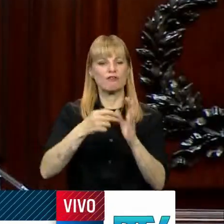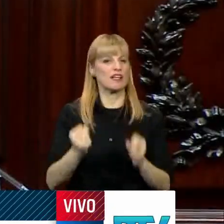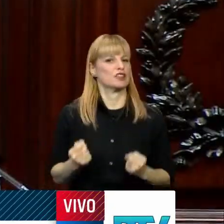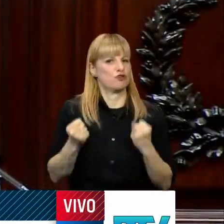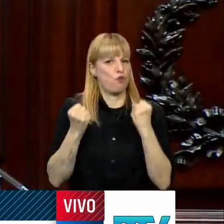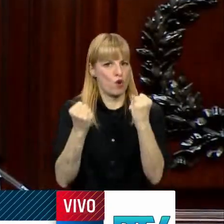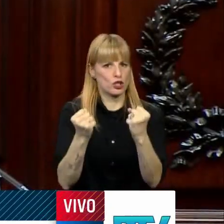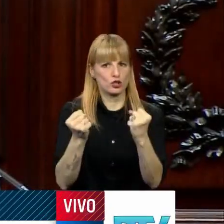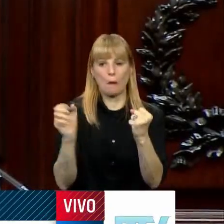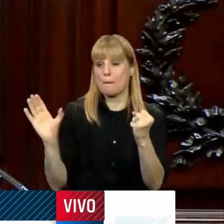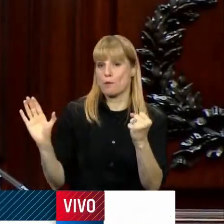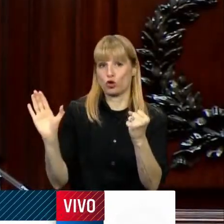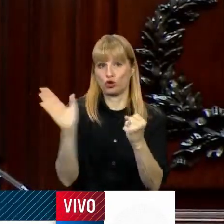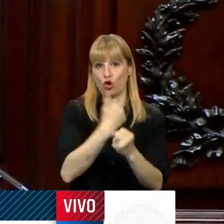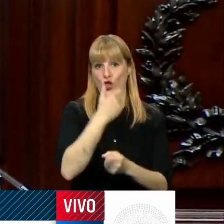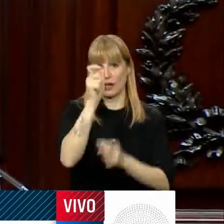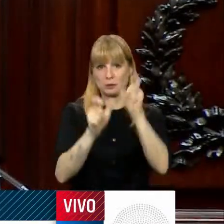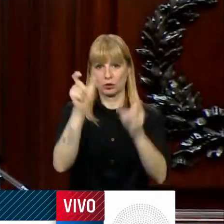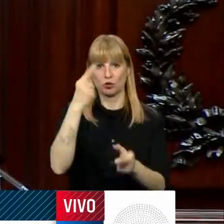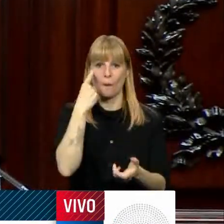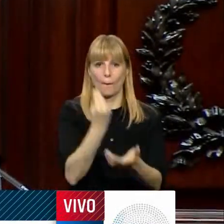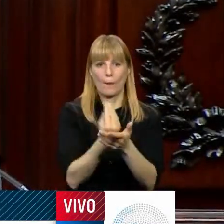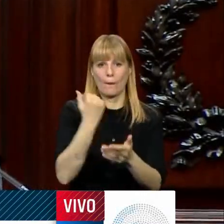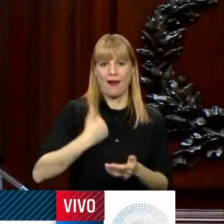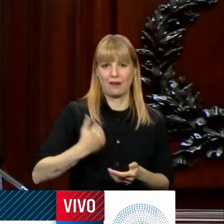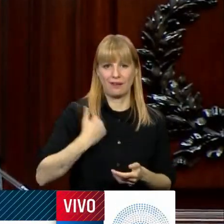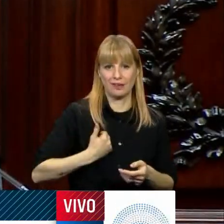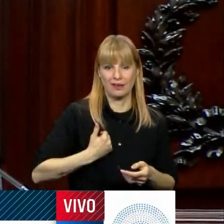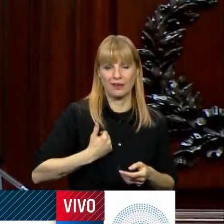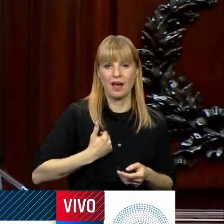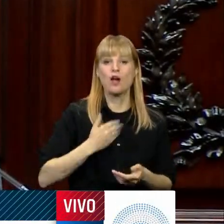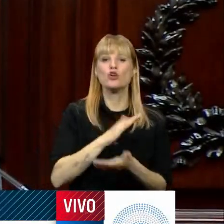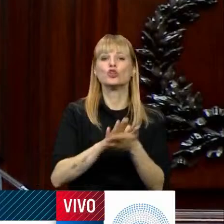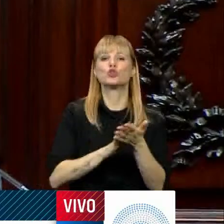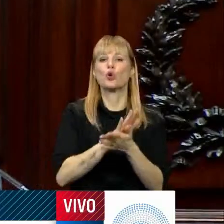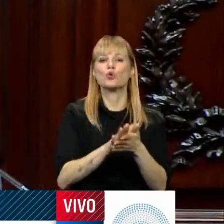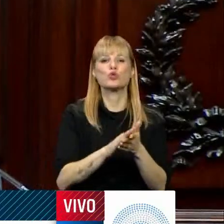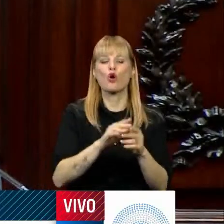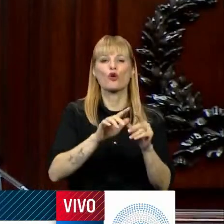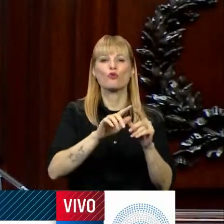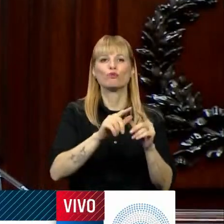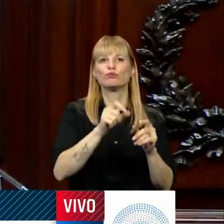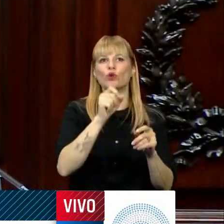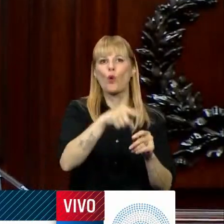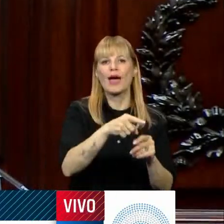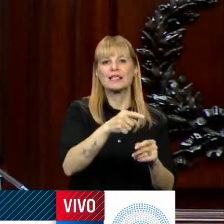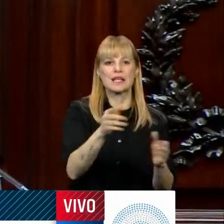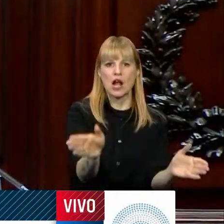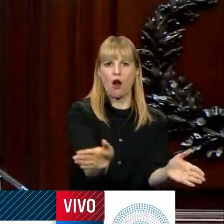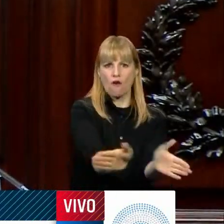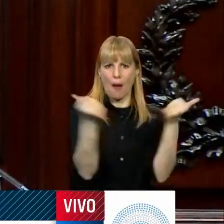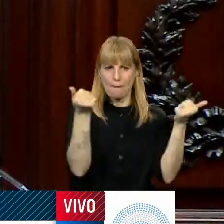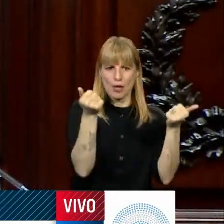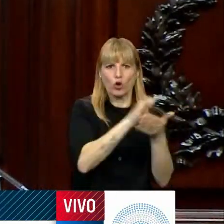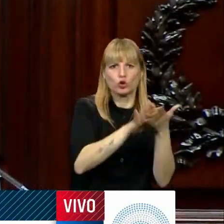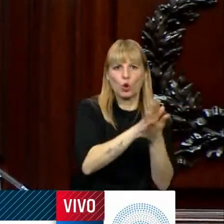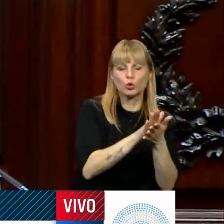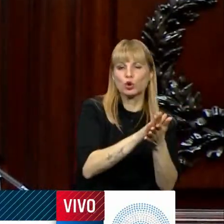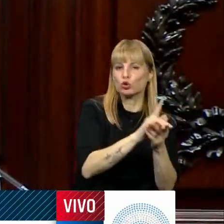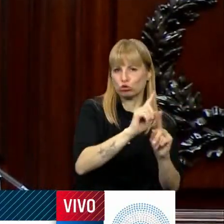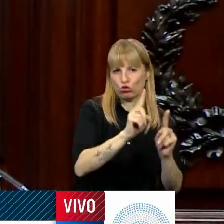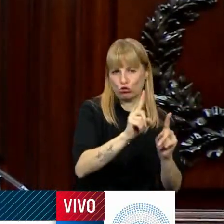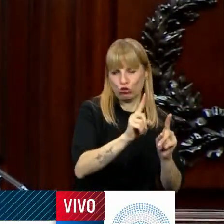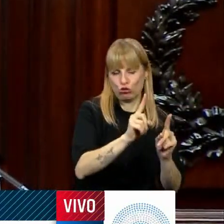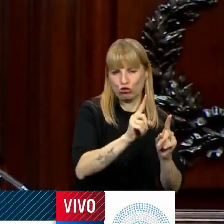por parte de todos los argentinos, porque la solución no está en hacer las cosas rápidas, sino hacer